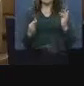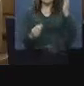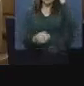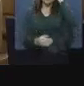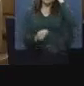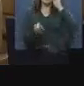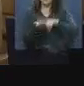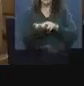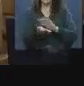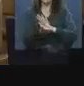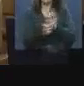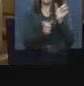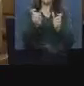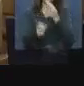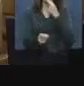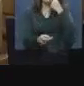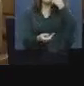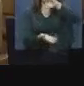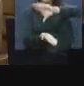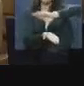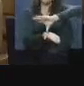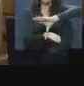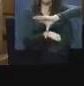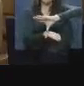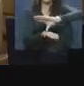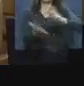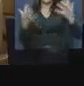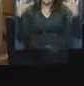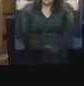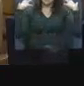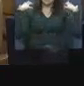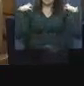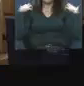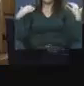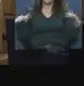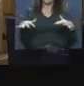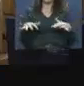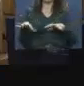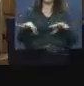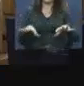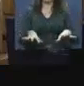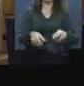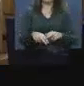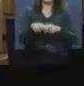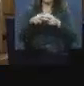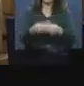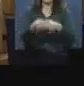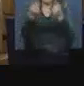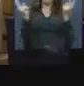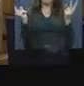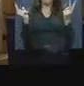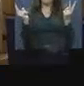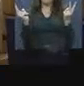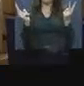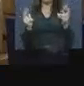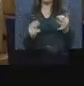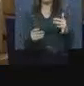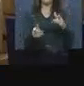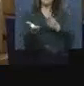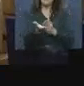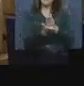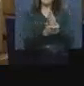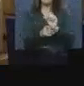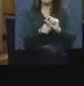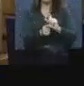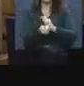conciencia real de todos los habitantes de su país, que sean responsables en el uso de los recursos públicos, que sean el puntal que inicie el